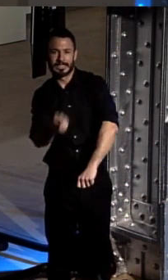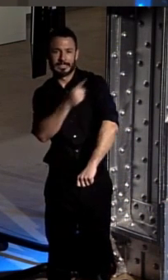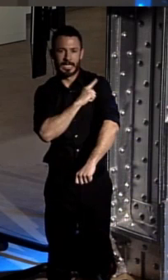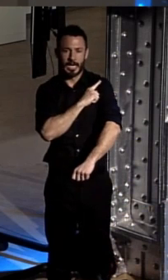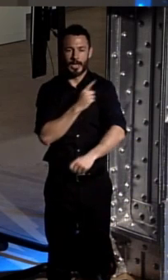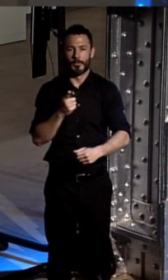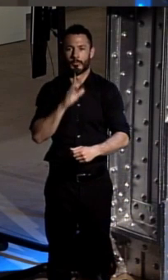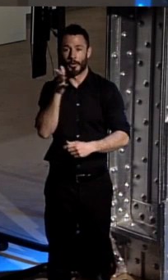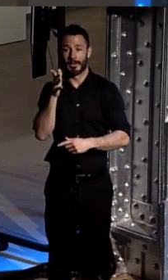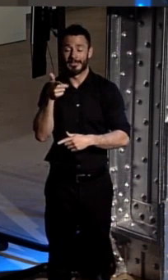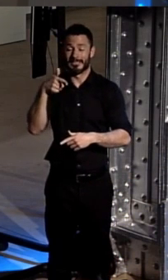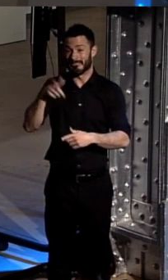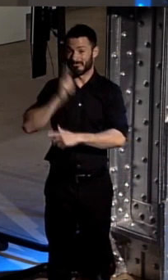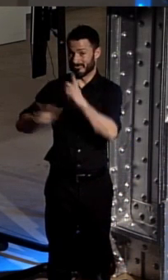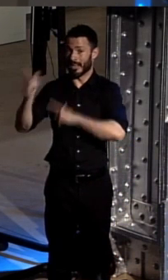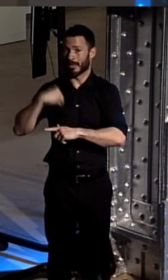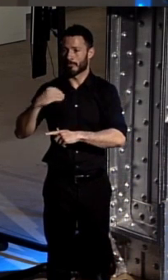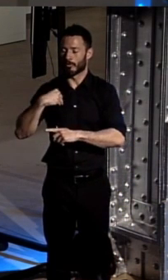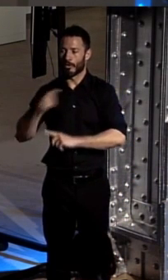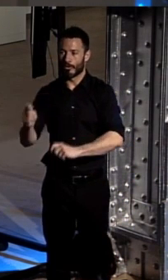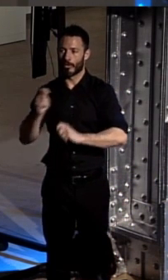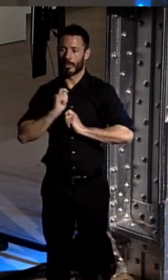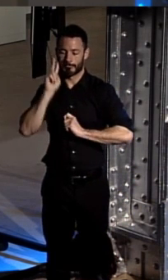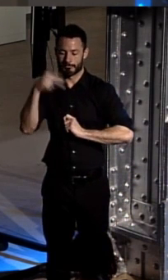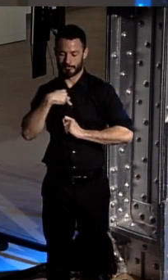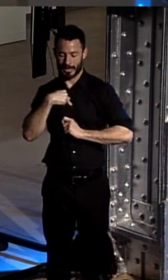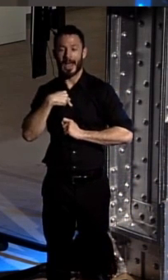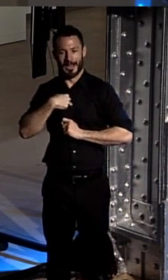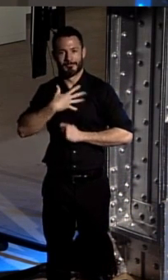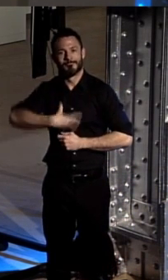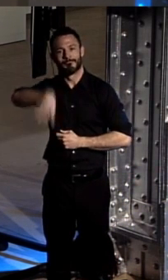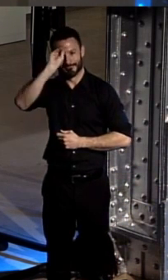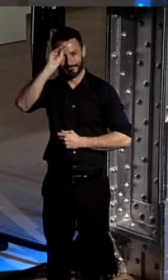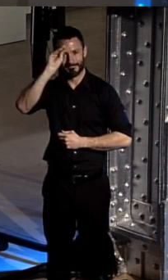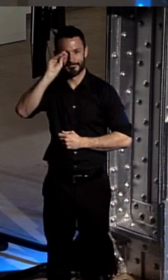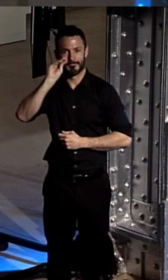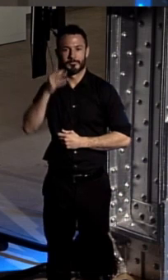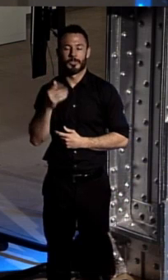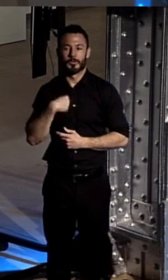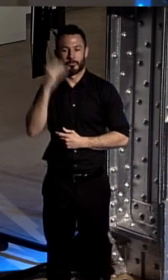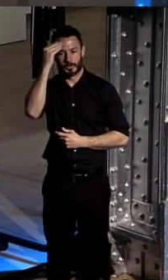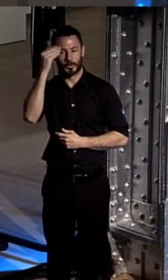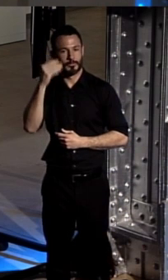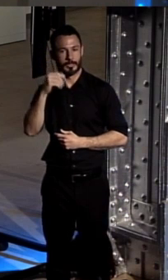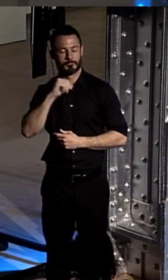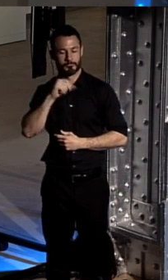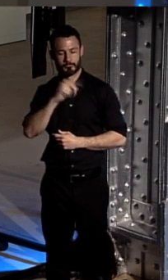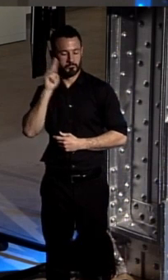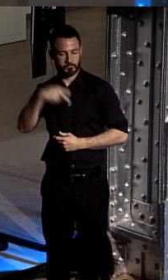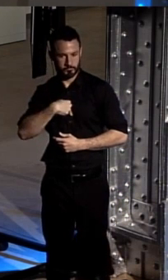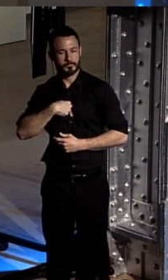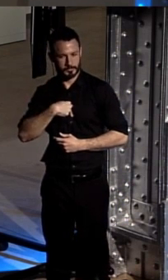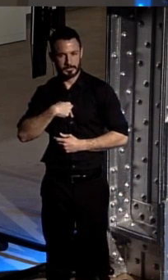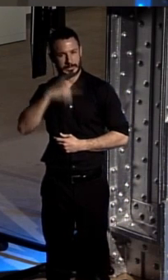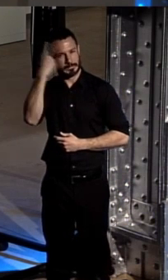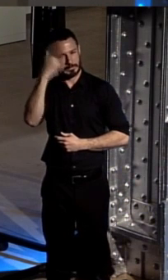tanto en cuanto nos permite entendernos a nosotros mismos, en tanto en cuanto nos permite entender a los otros. Porque yo quiero cuando nos entendemos unos a los otros, funcionamos